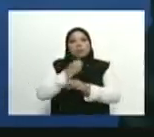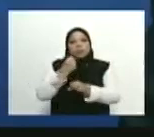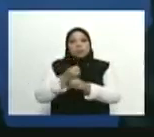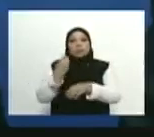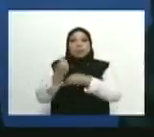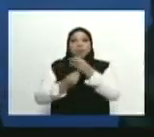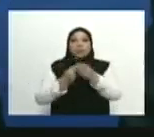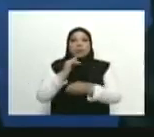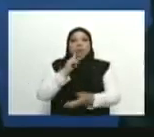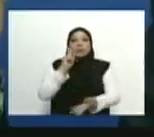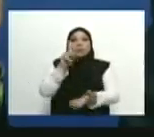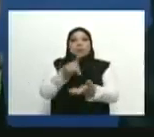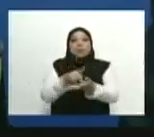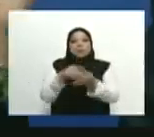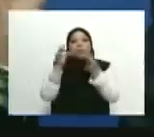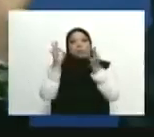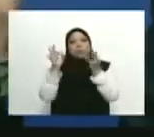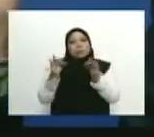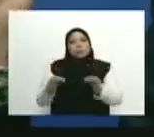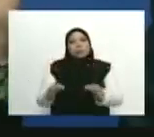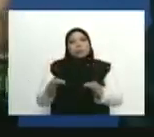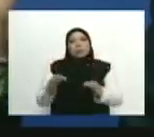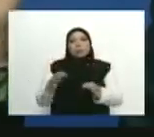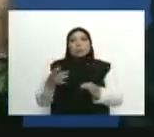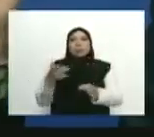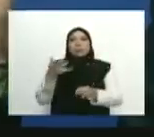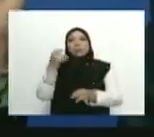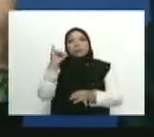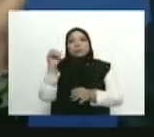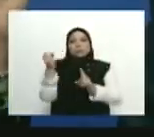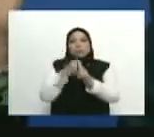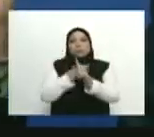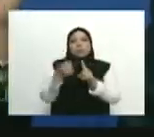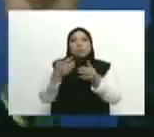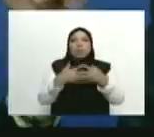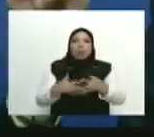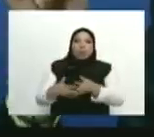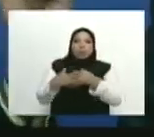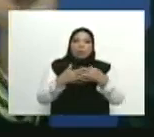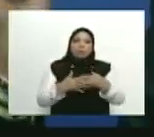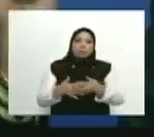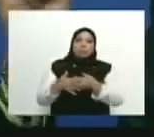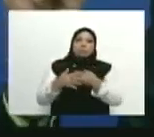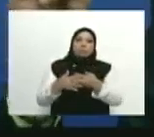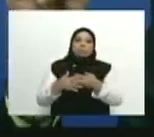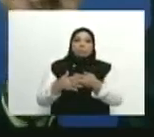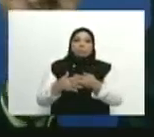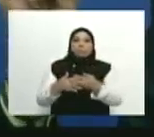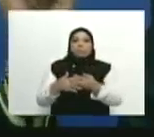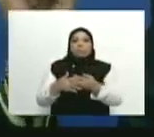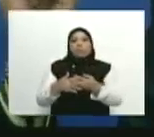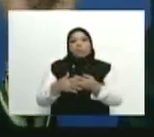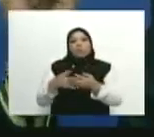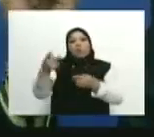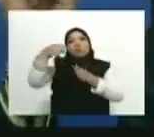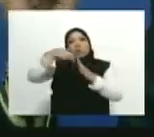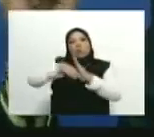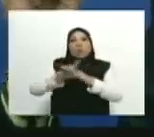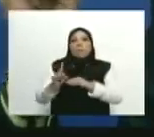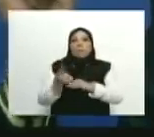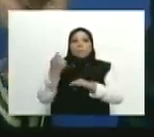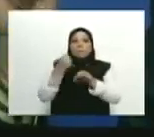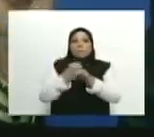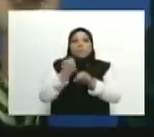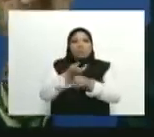Nava, que el Zulia es el alfa y el omega de la lucha contra el imperialismo. El alfa porque por ahí penetraron por primera vez